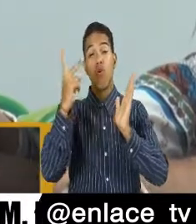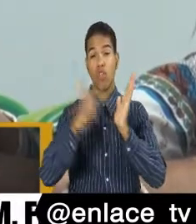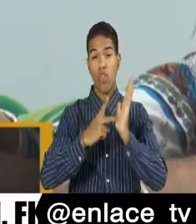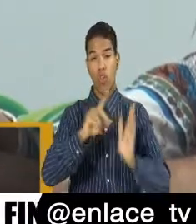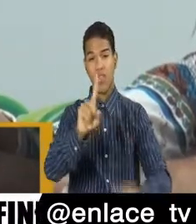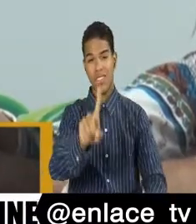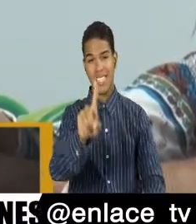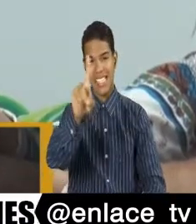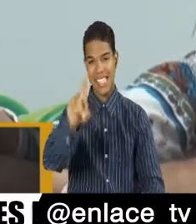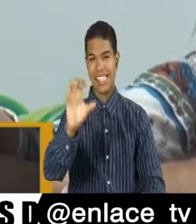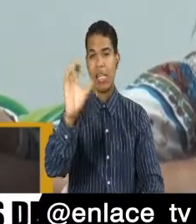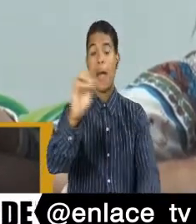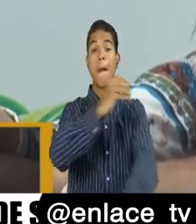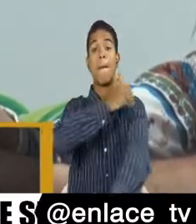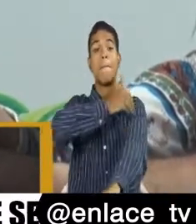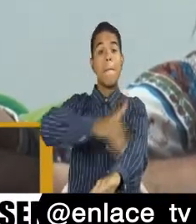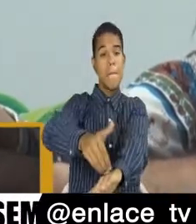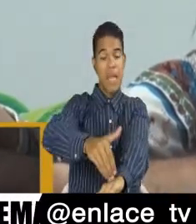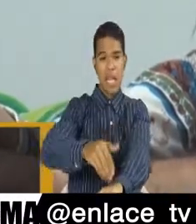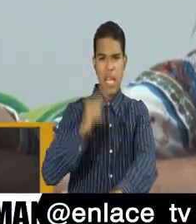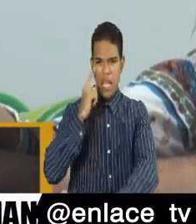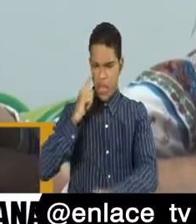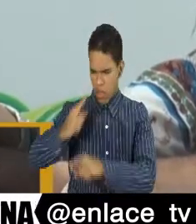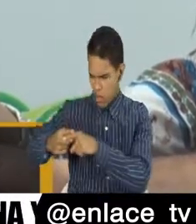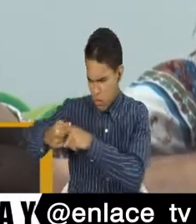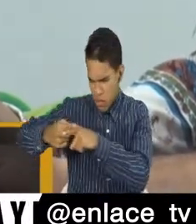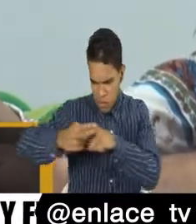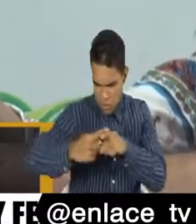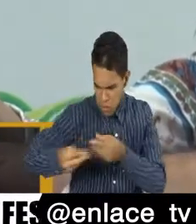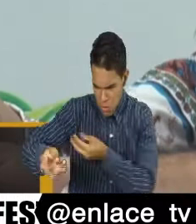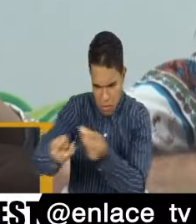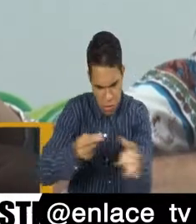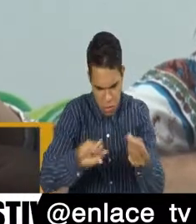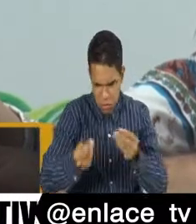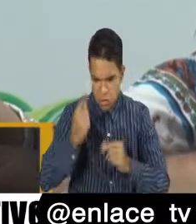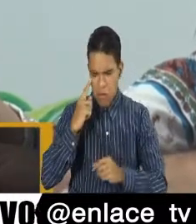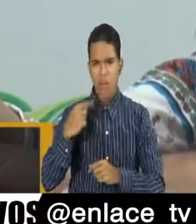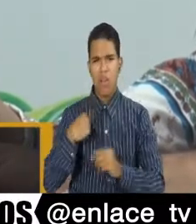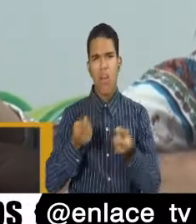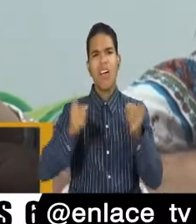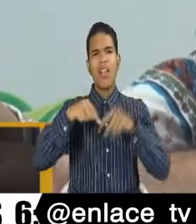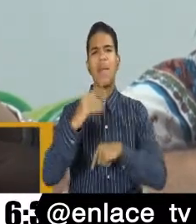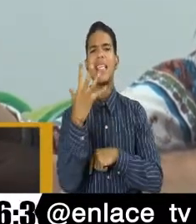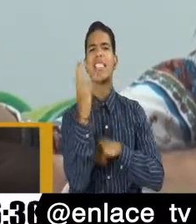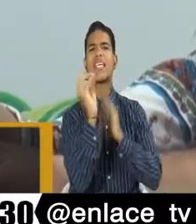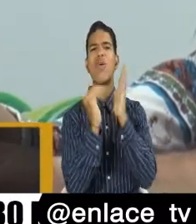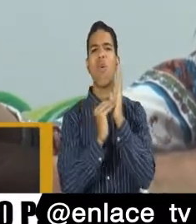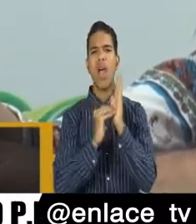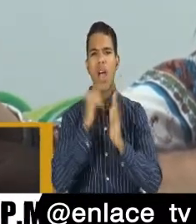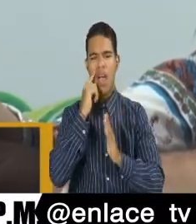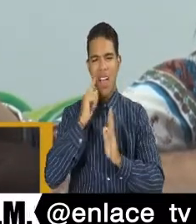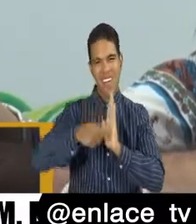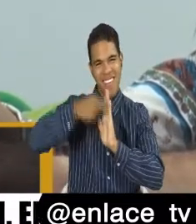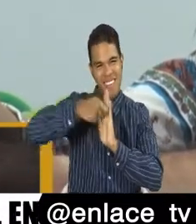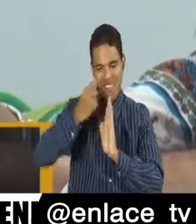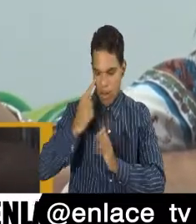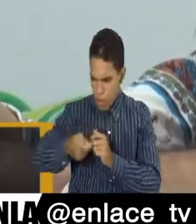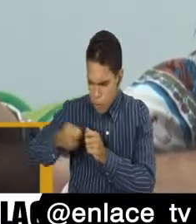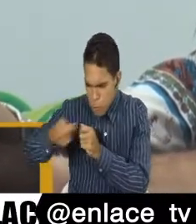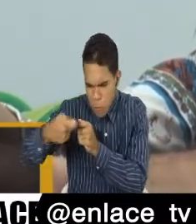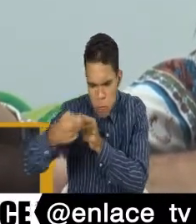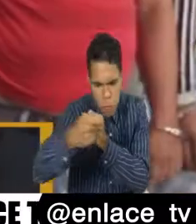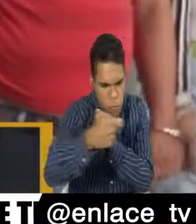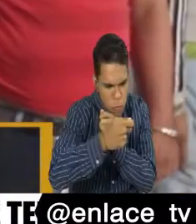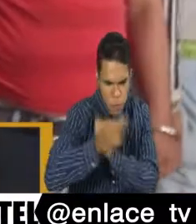2.160 millones de pesos, una distribución de estupefacientes alrededor de más de 50.000 dosis que estaban llegando al municipio de